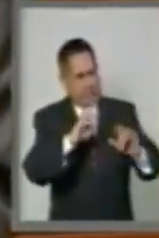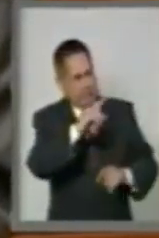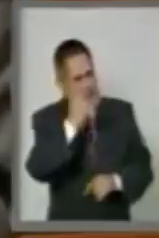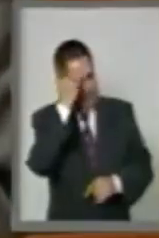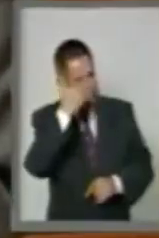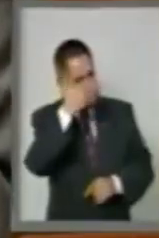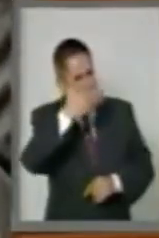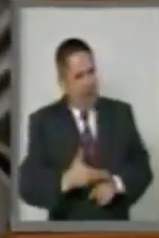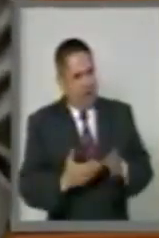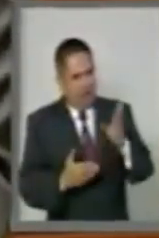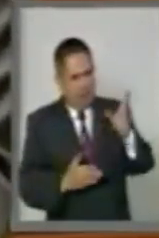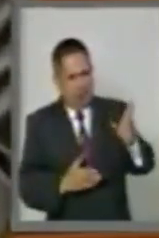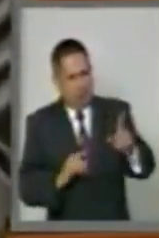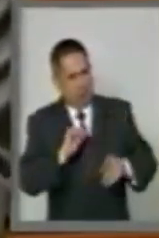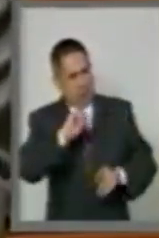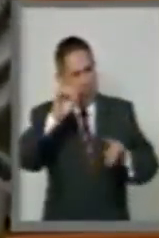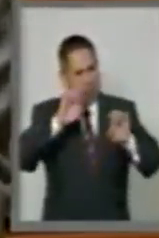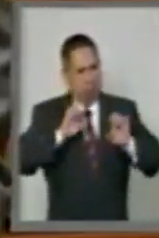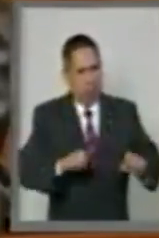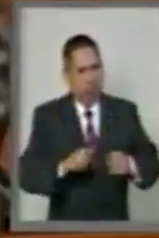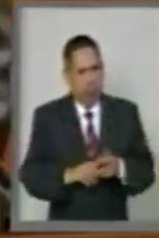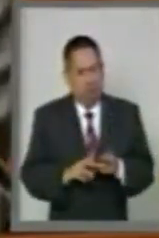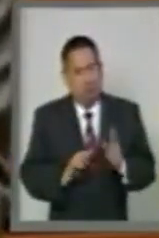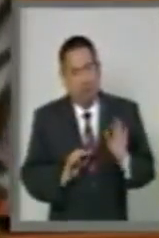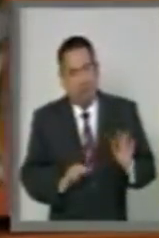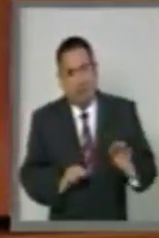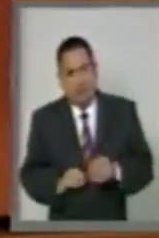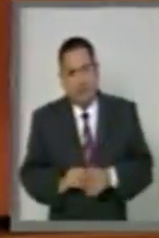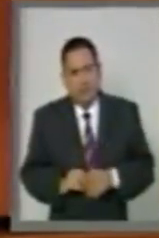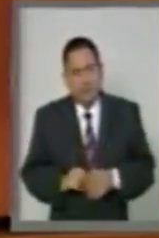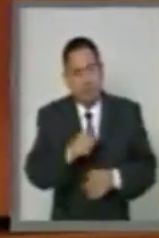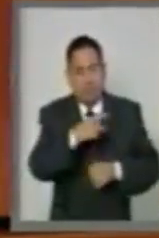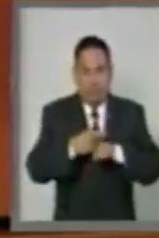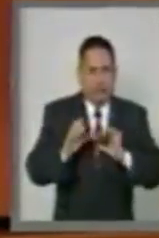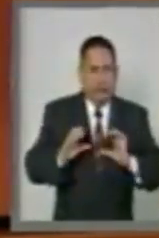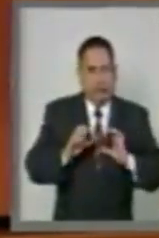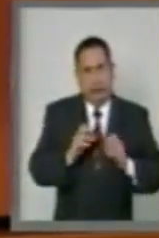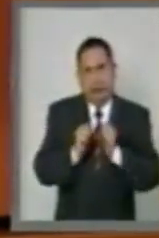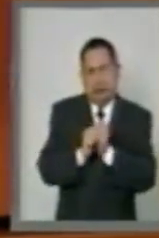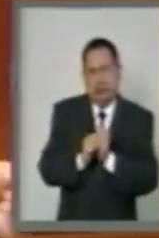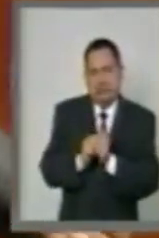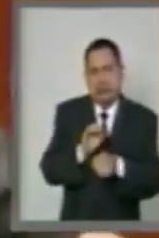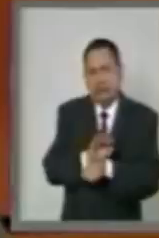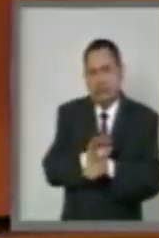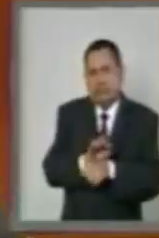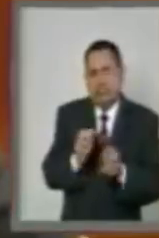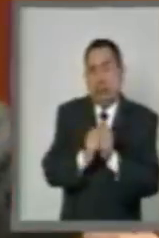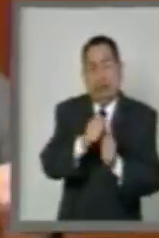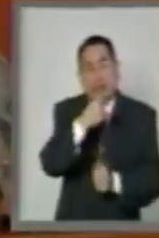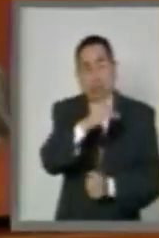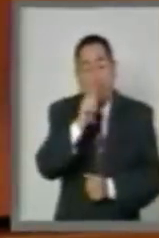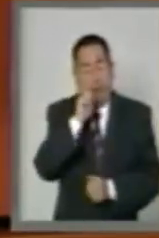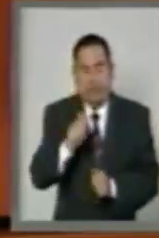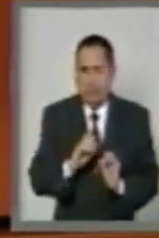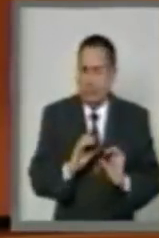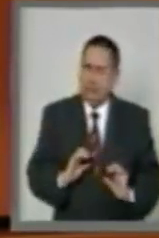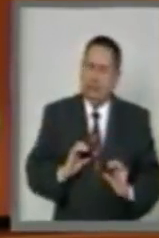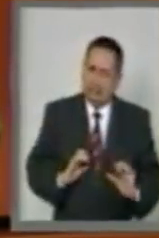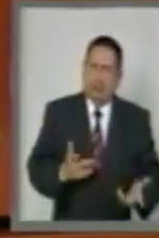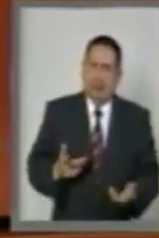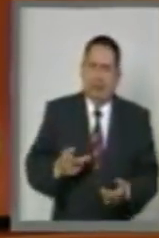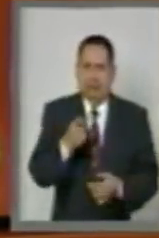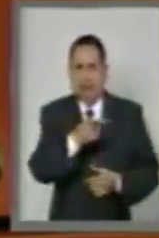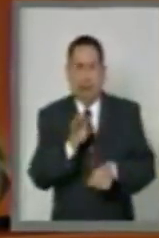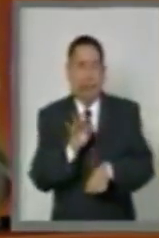su prestigio, que ya bastante lo pone usted en riesgo al andar con esas amistades y